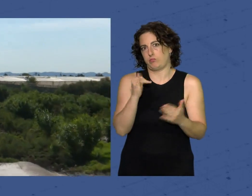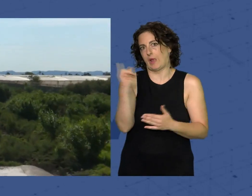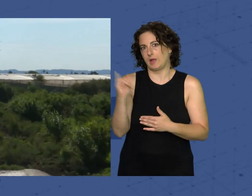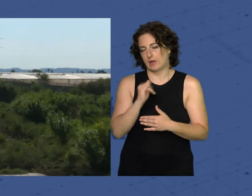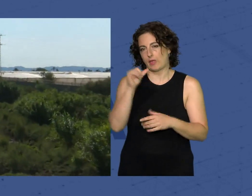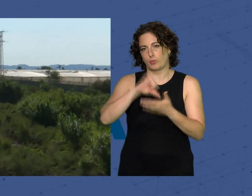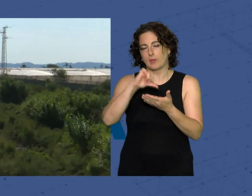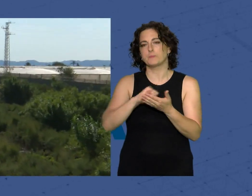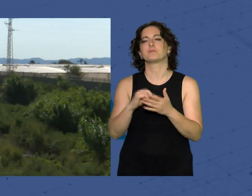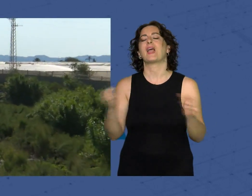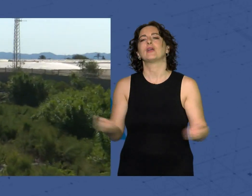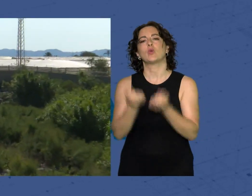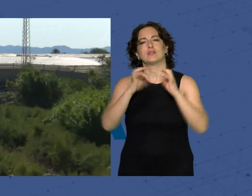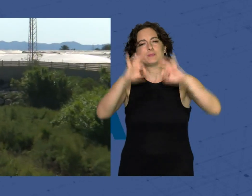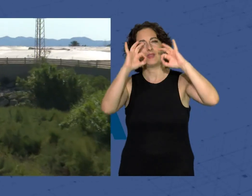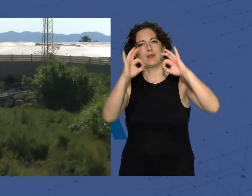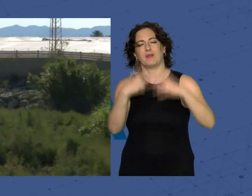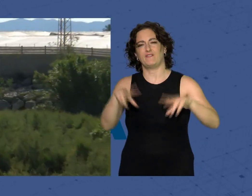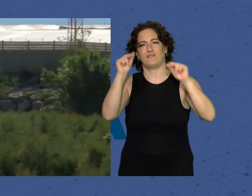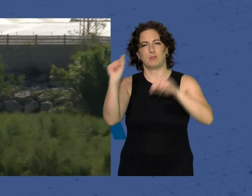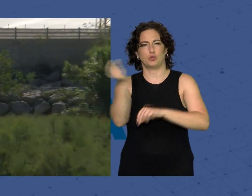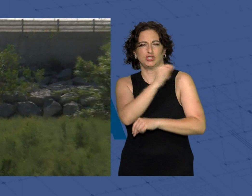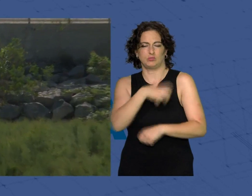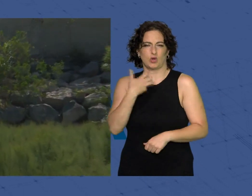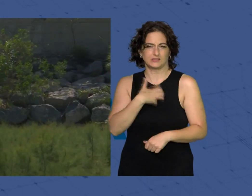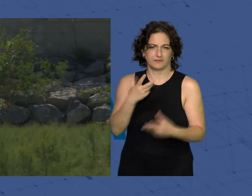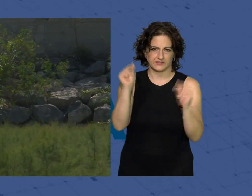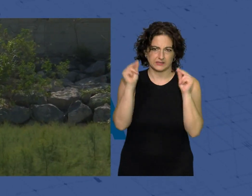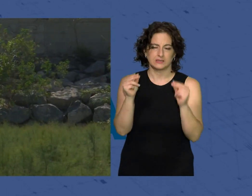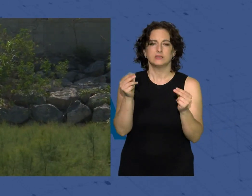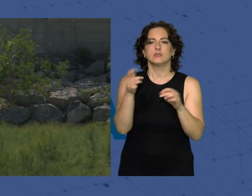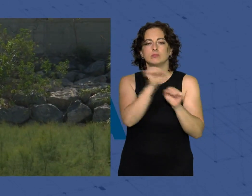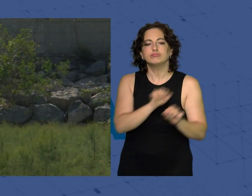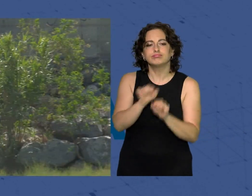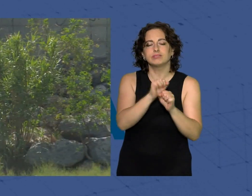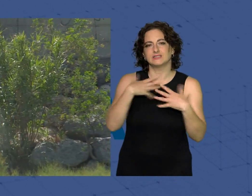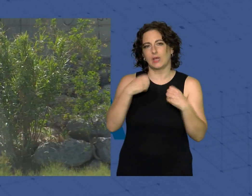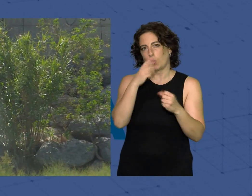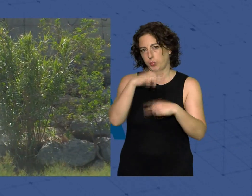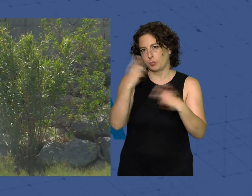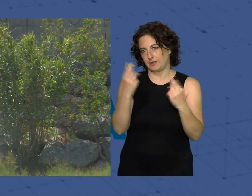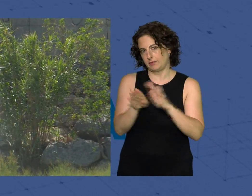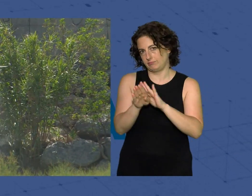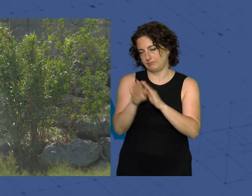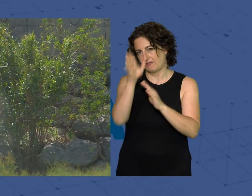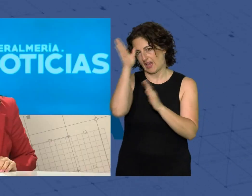ciudad una actuación especial para acabar con los molestos mosquitos y preservar la salud pública durante este verano